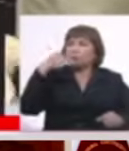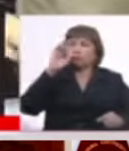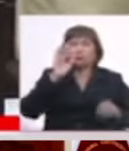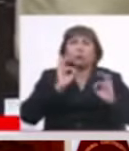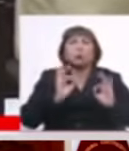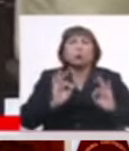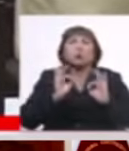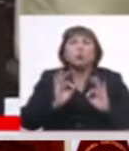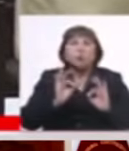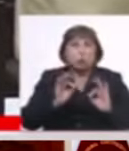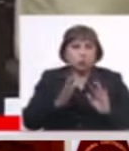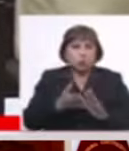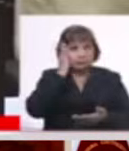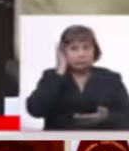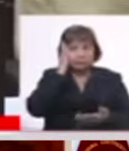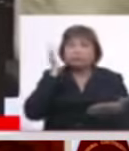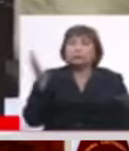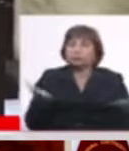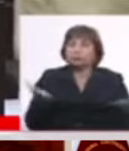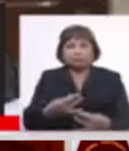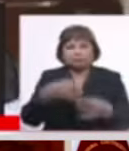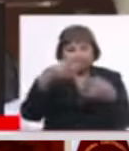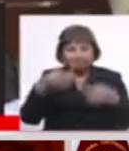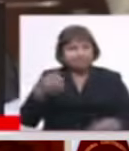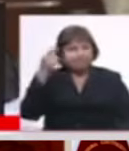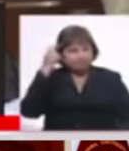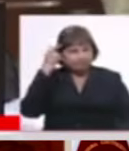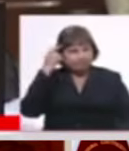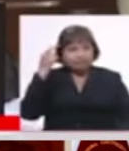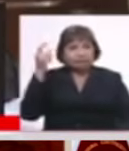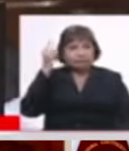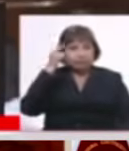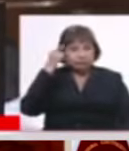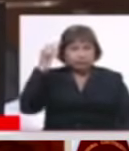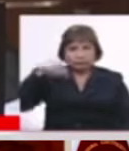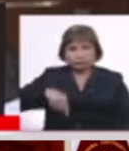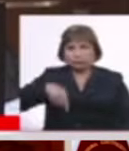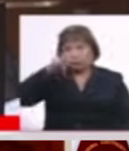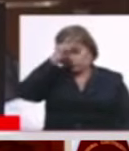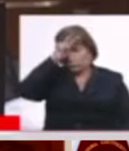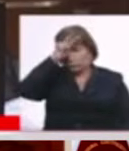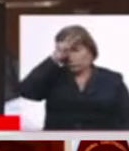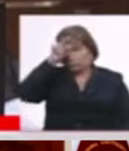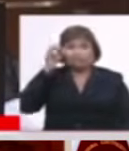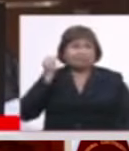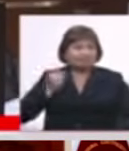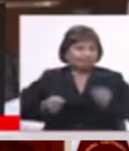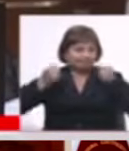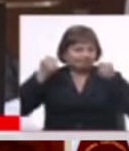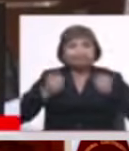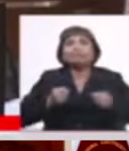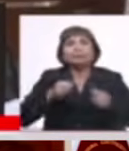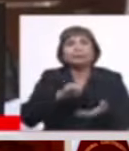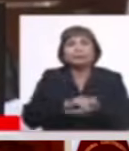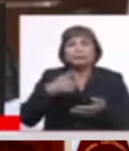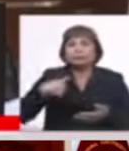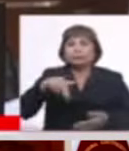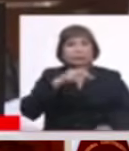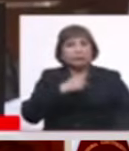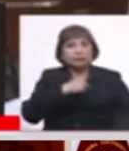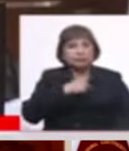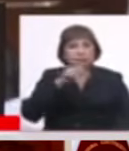crispación política en el año en nuestro país y en el fortalecimiento de